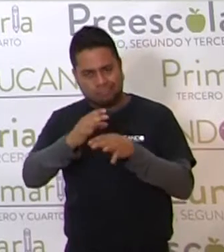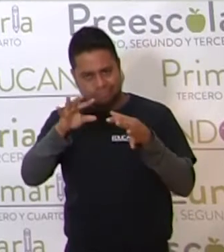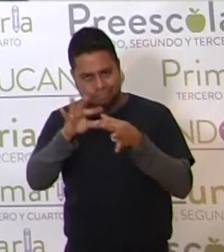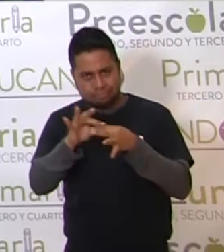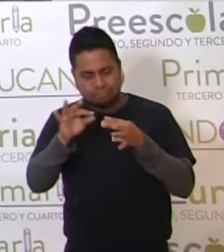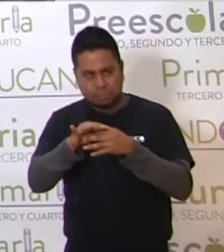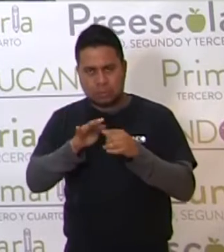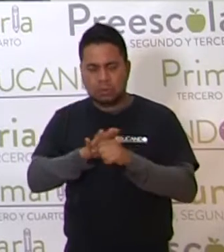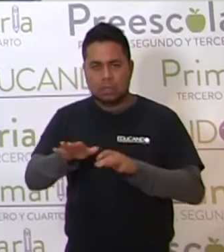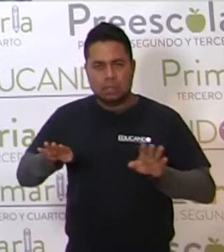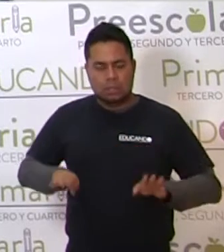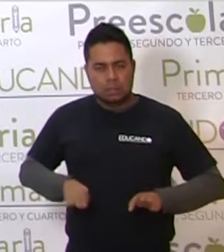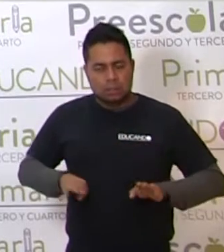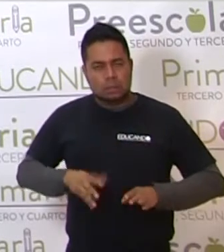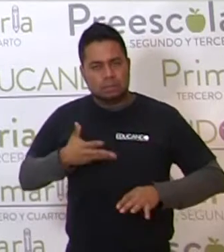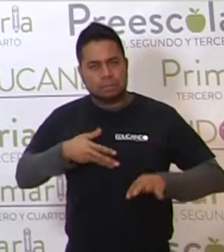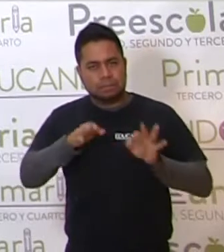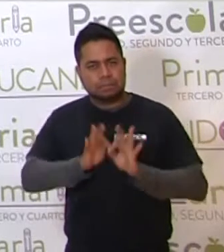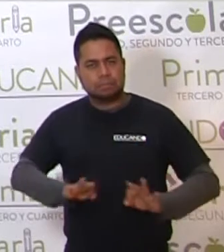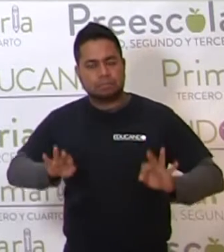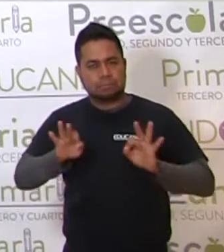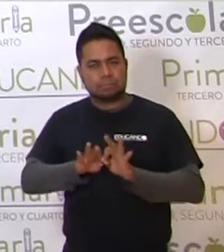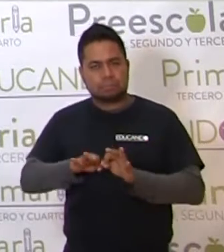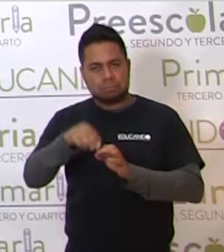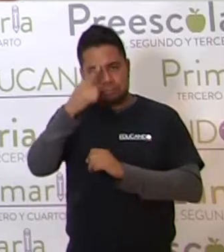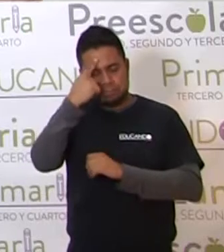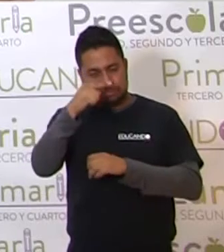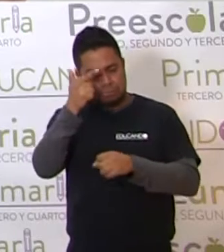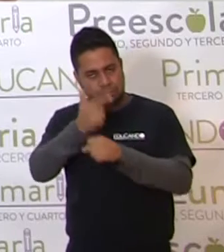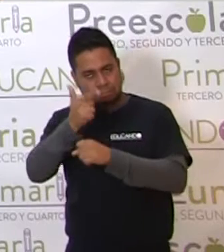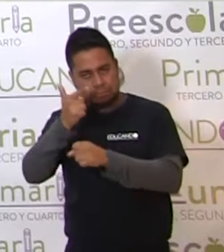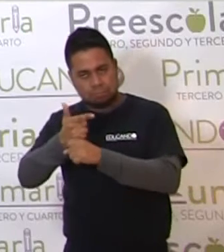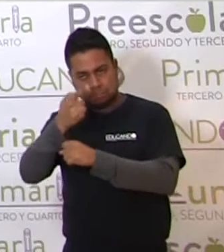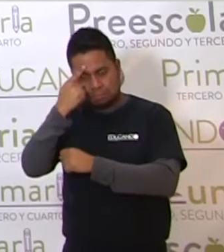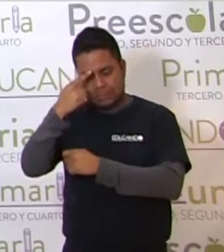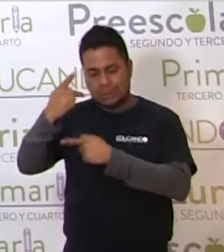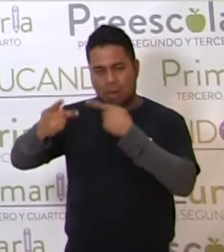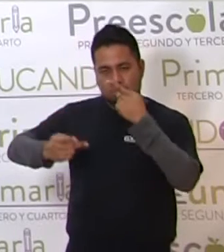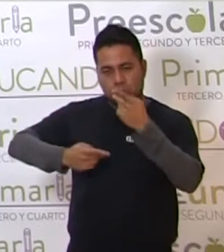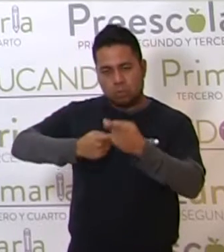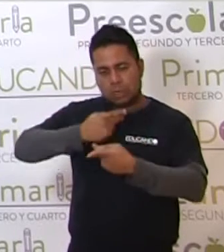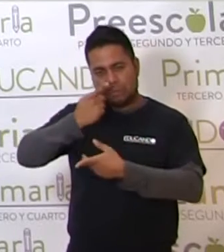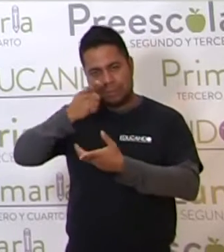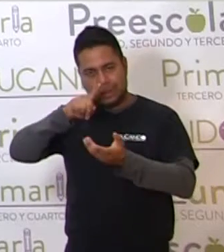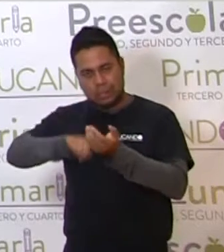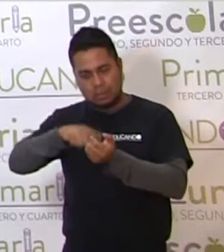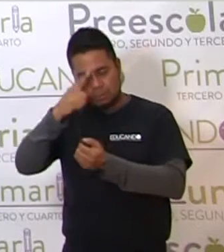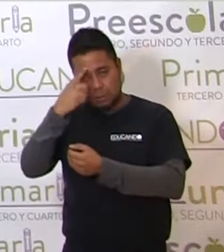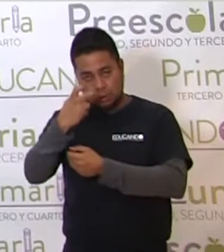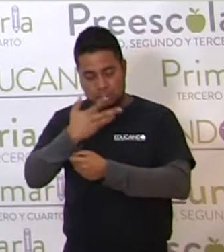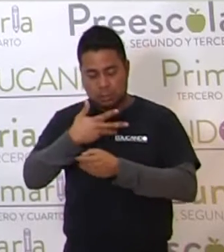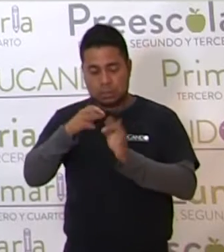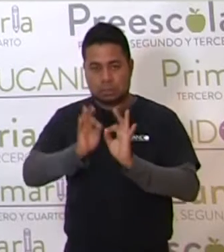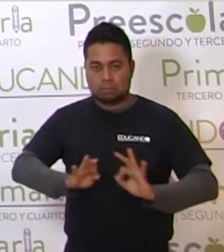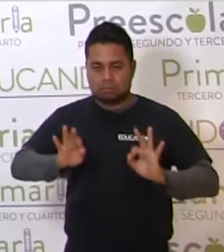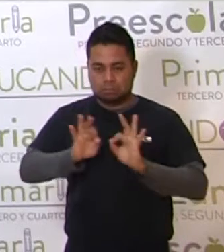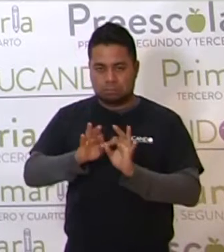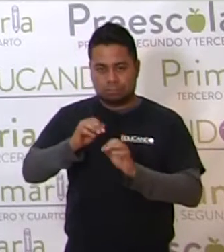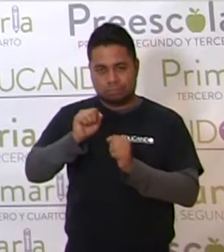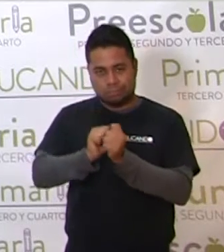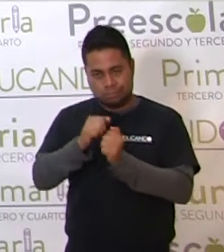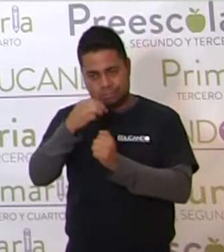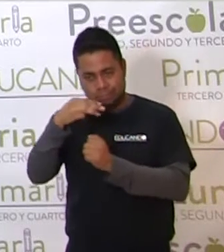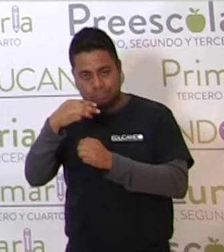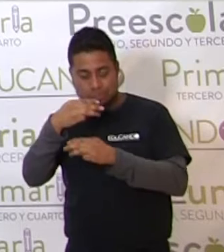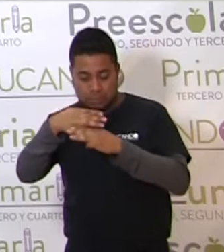características sumamente importantes e indispensables de identificar en el poema para ello es muy importante que tú con tus materiales que